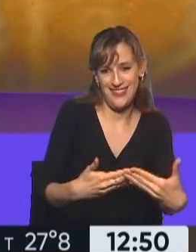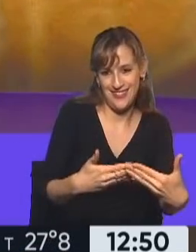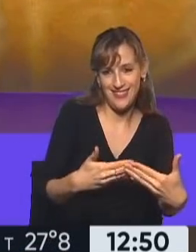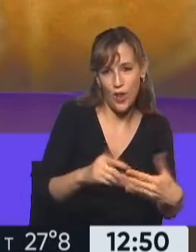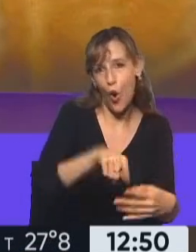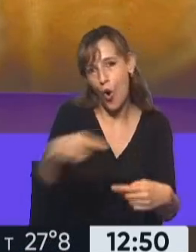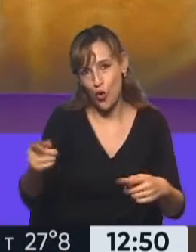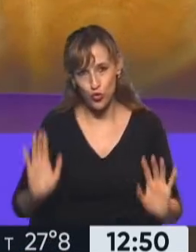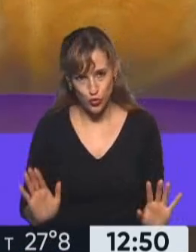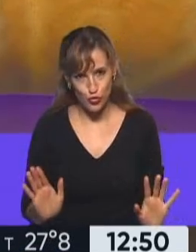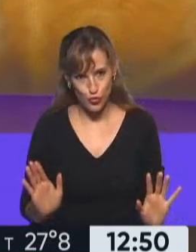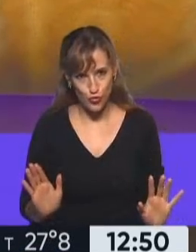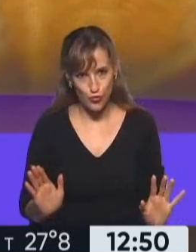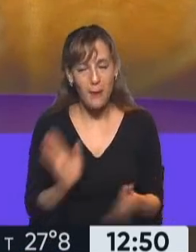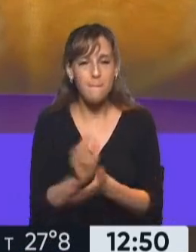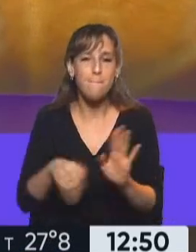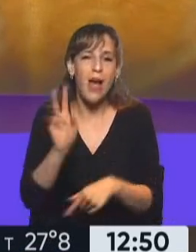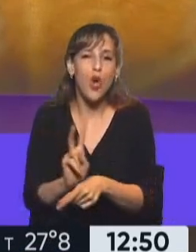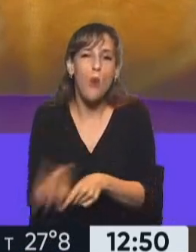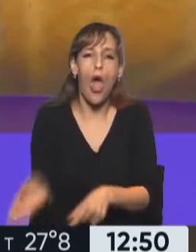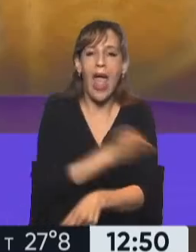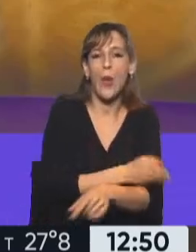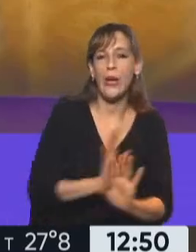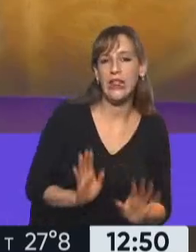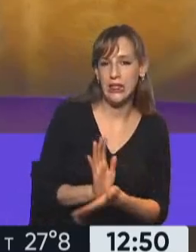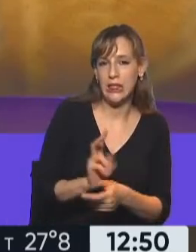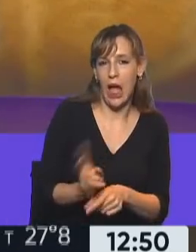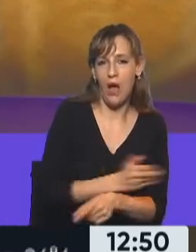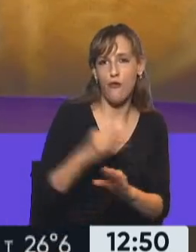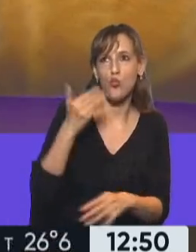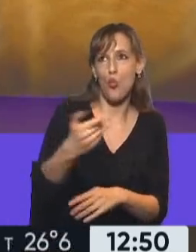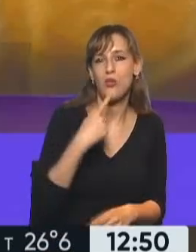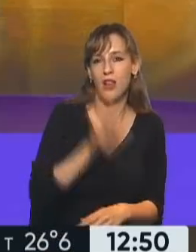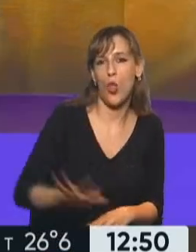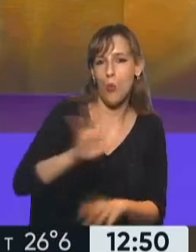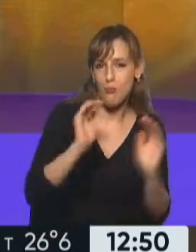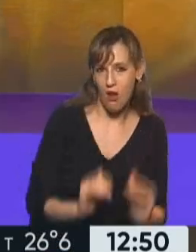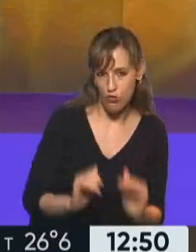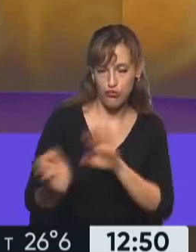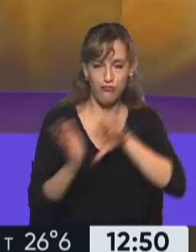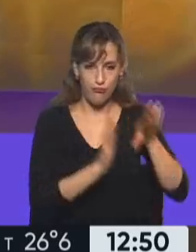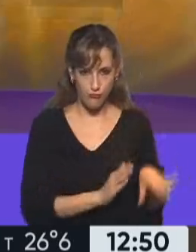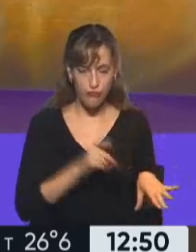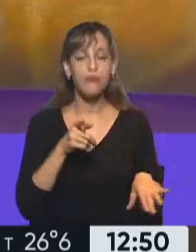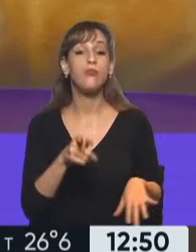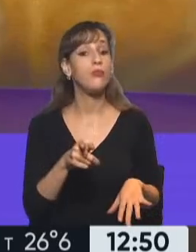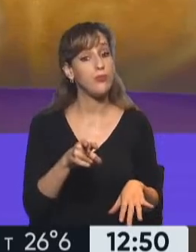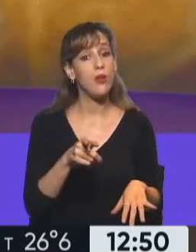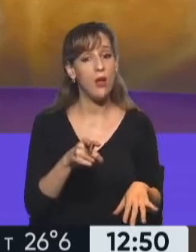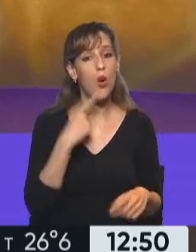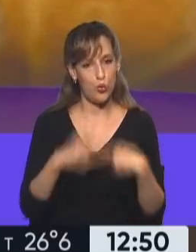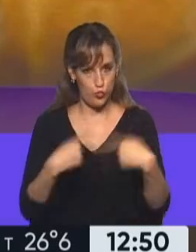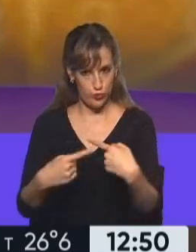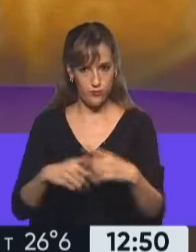que evita que lo que te trae como positivo. Digo, te evita una situación de incertidumbre. Avancemos. Digo, para poder